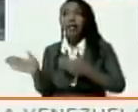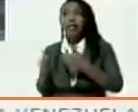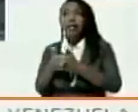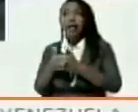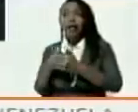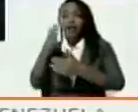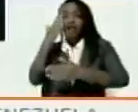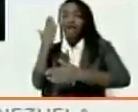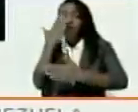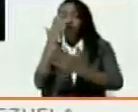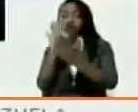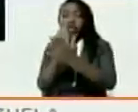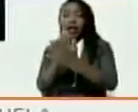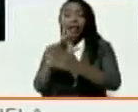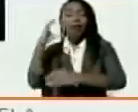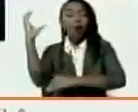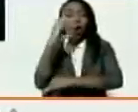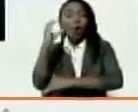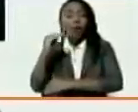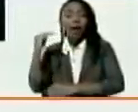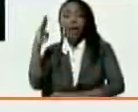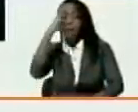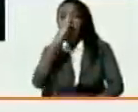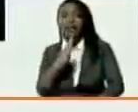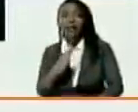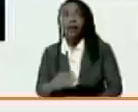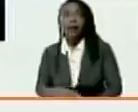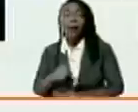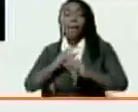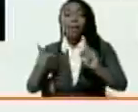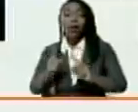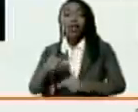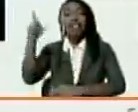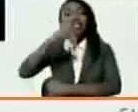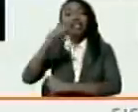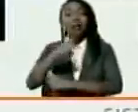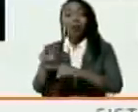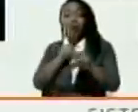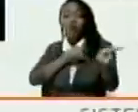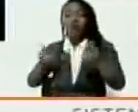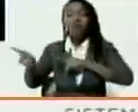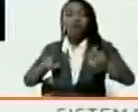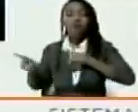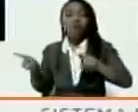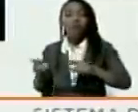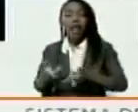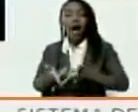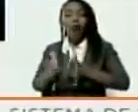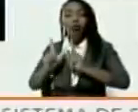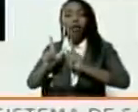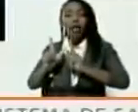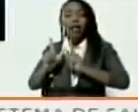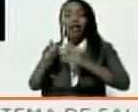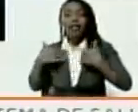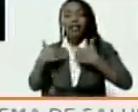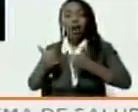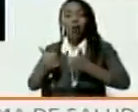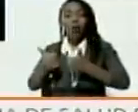frontera con Colombia y Brasil. Pero lo primero que necesitamos es la coordinación de las autoridades